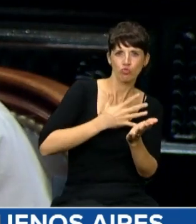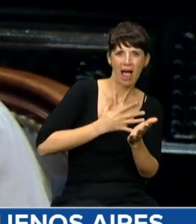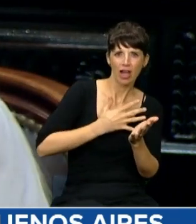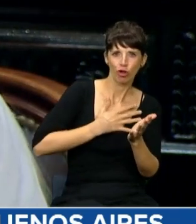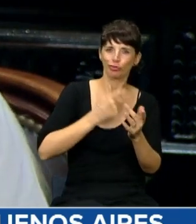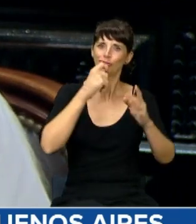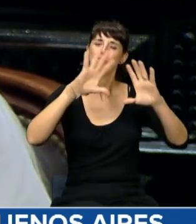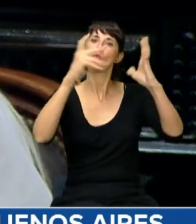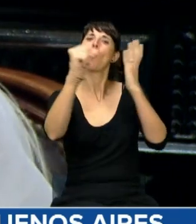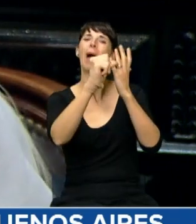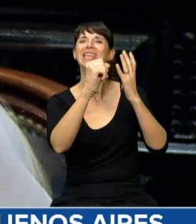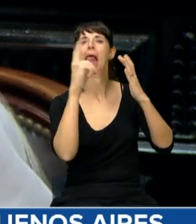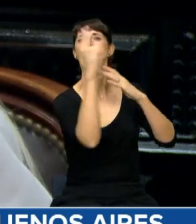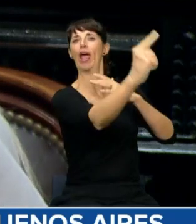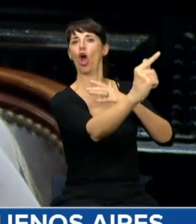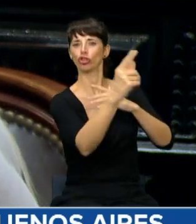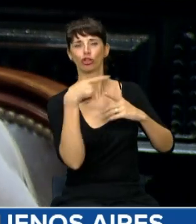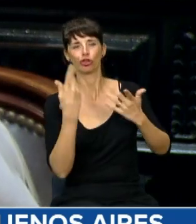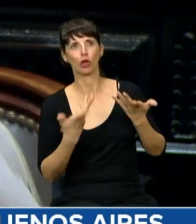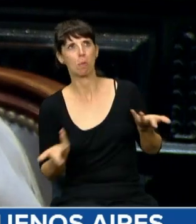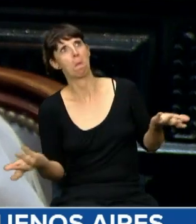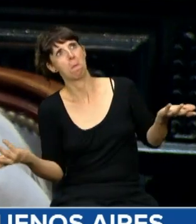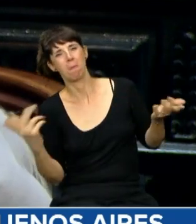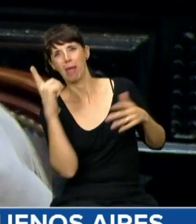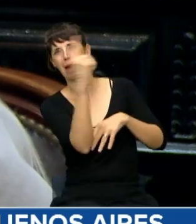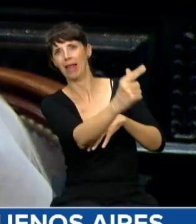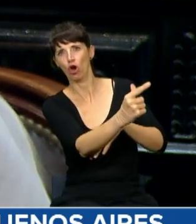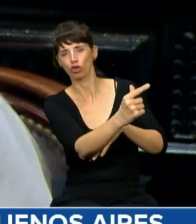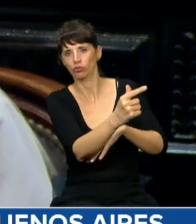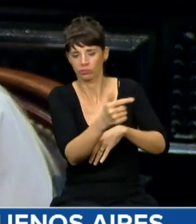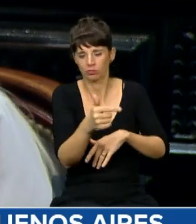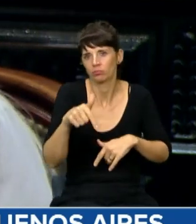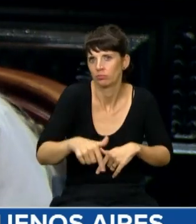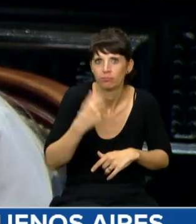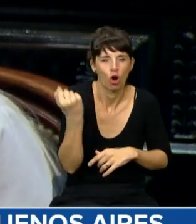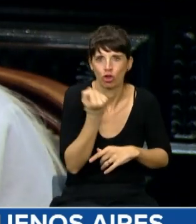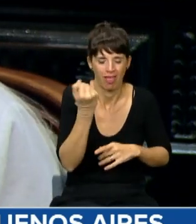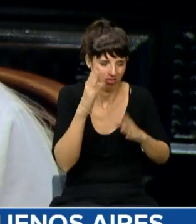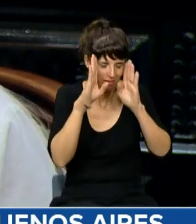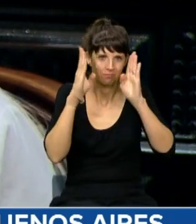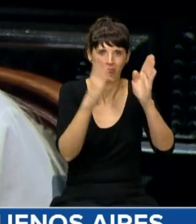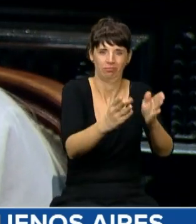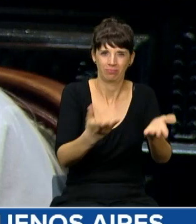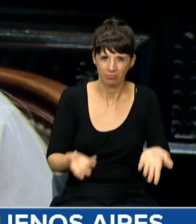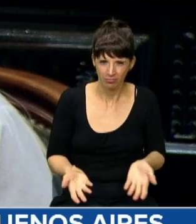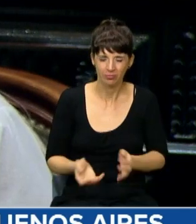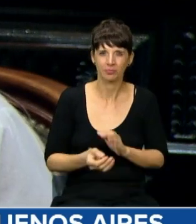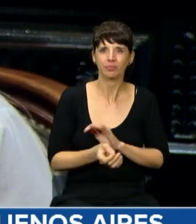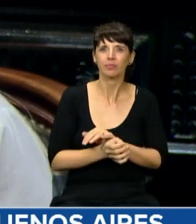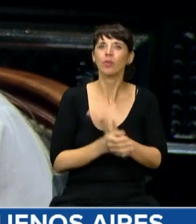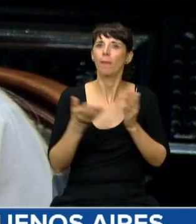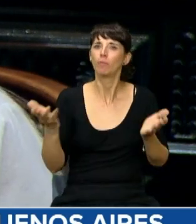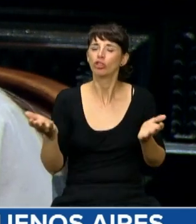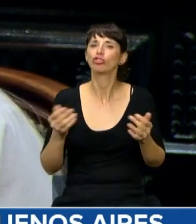puede pasar inadvertida, esta en particular mucho menos. Por esa razón es que antes que nada